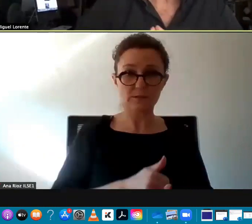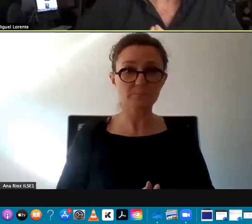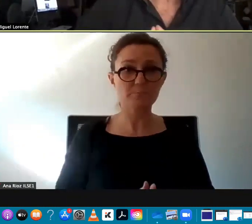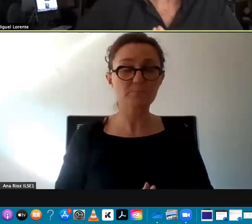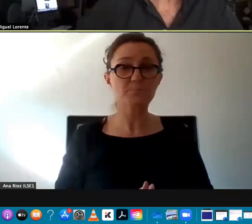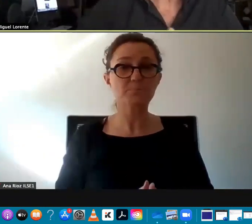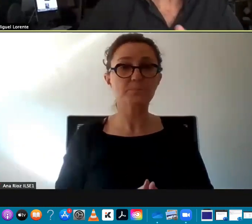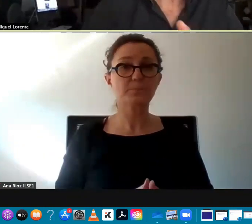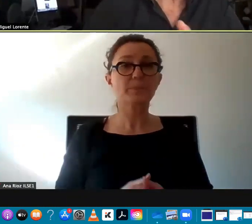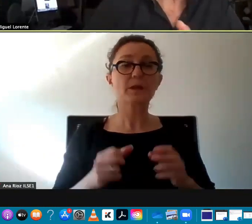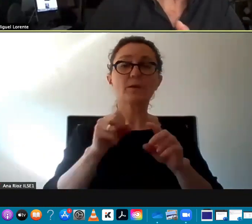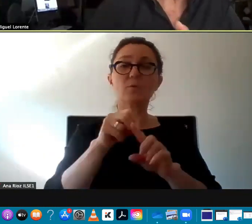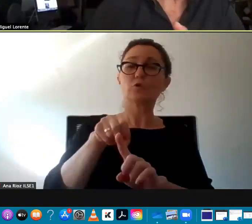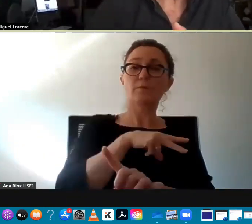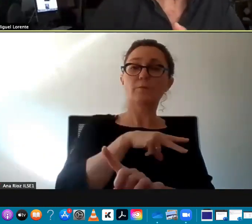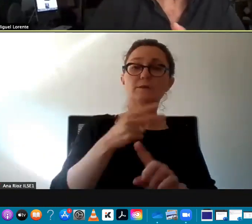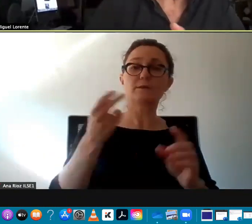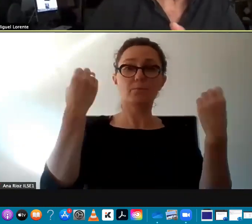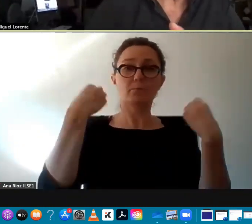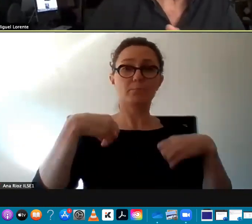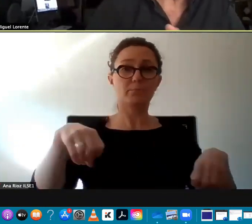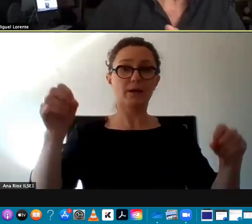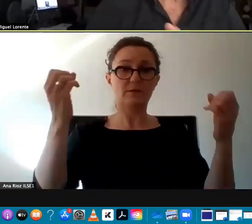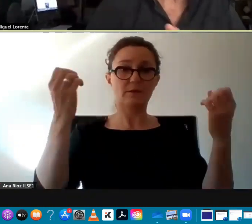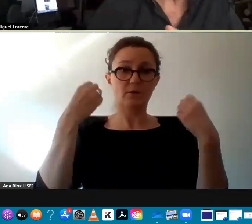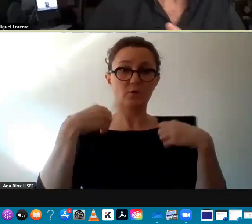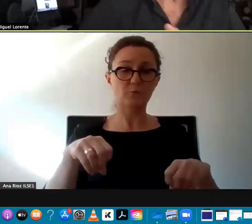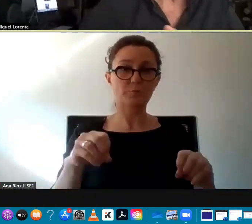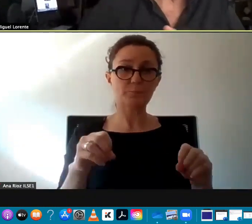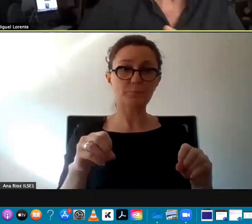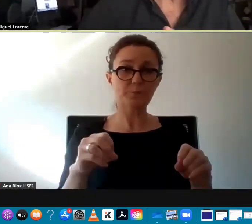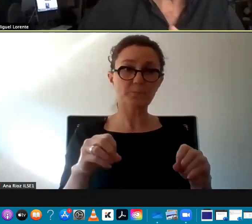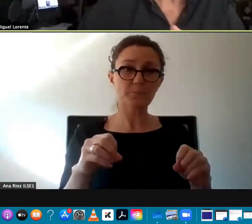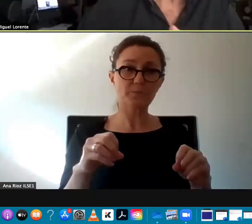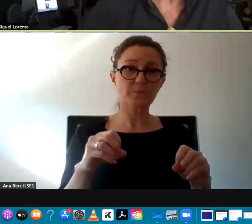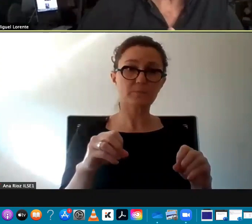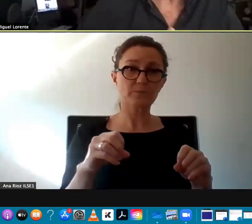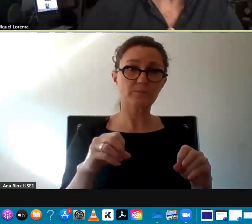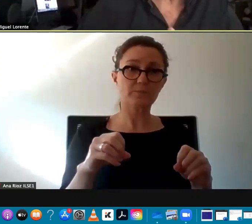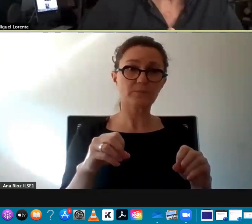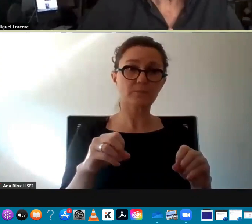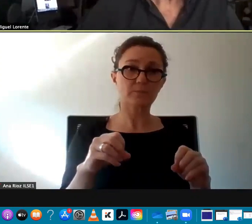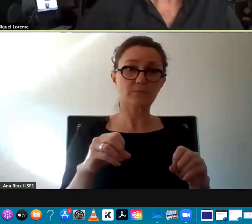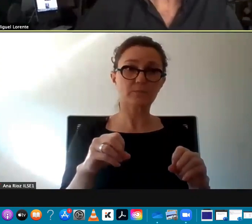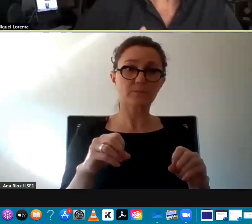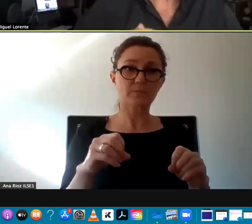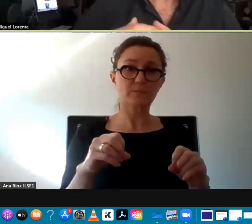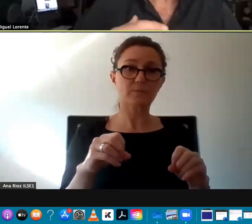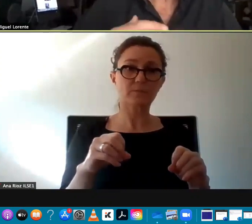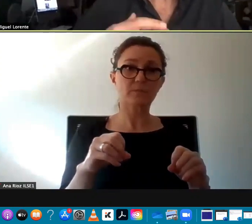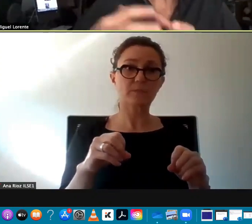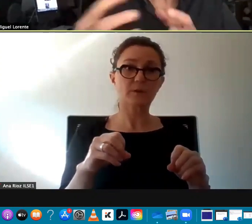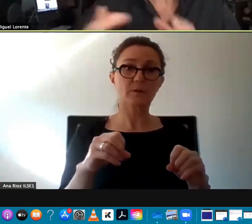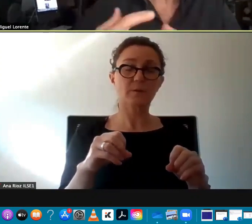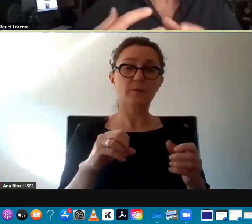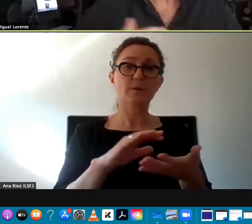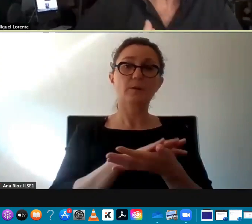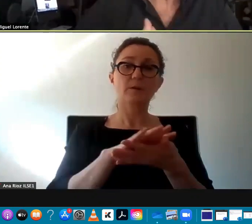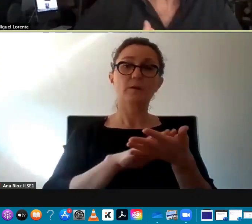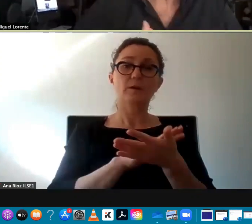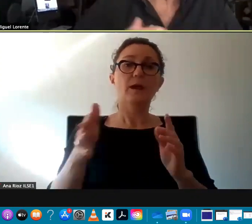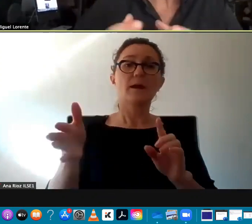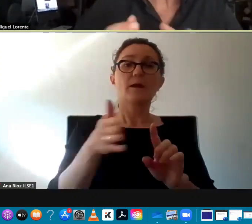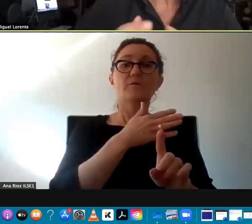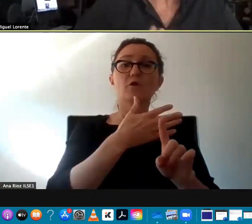esa visión, por tanto, de la violencia de género o de la situación